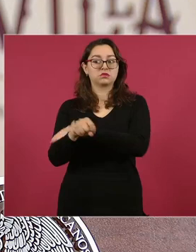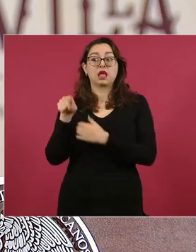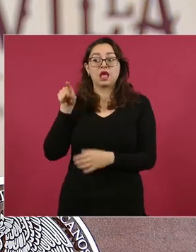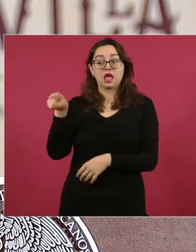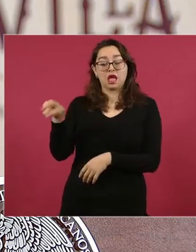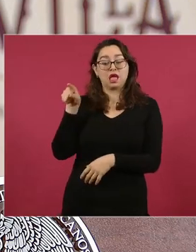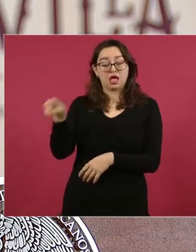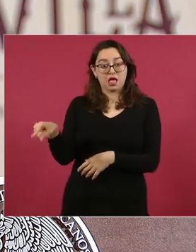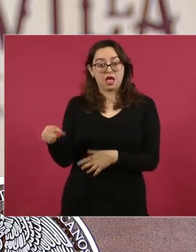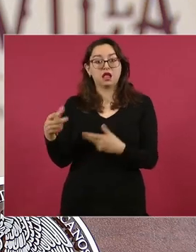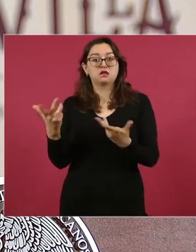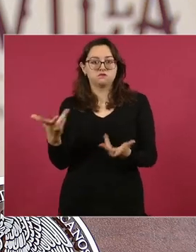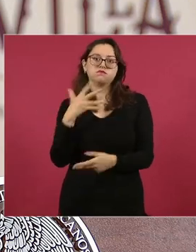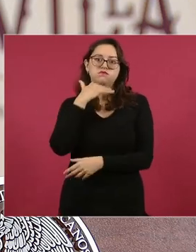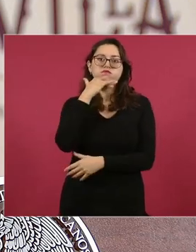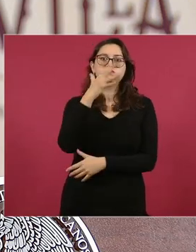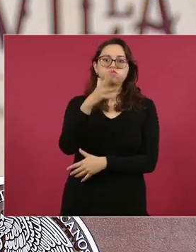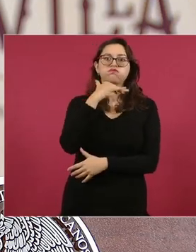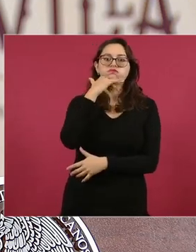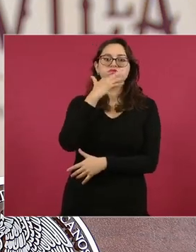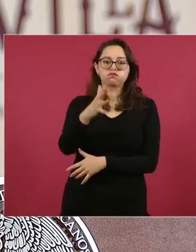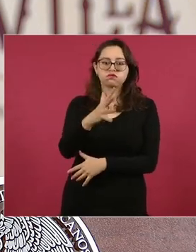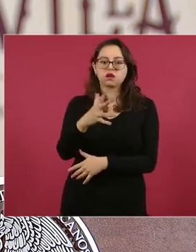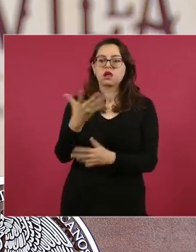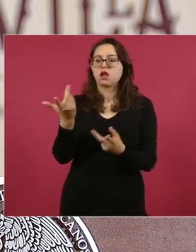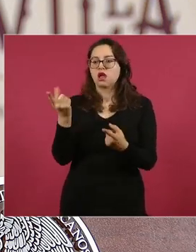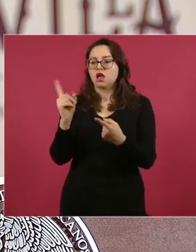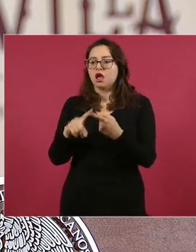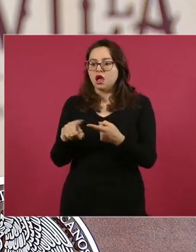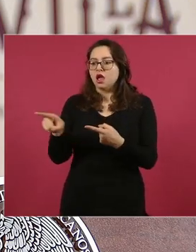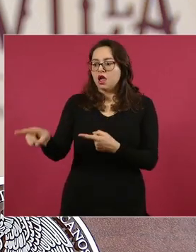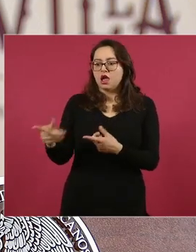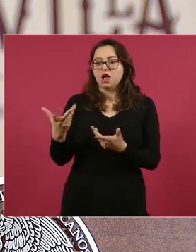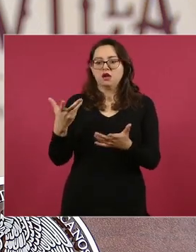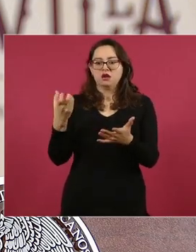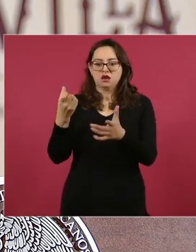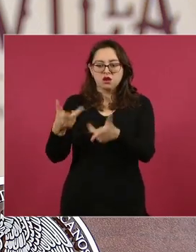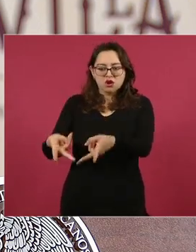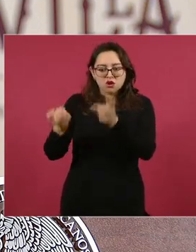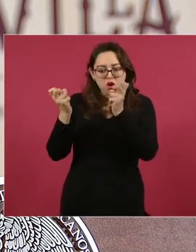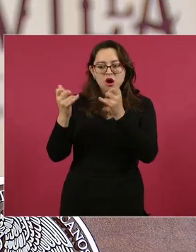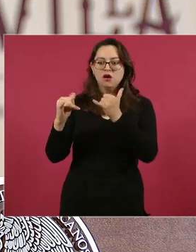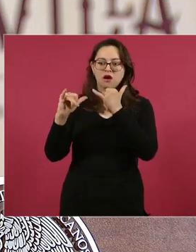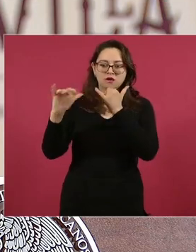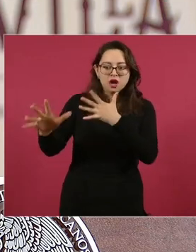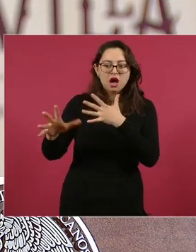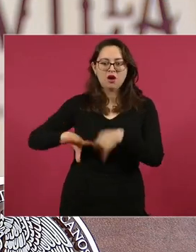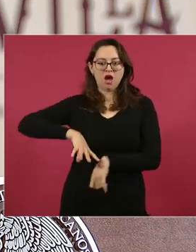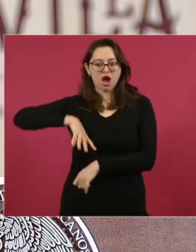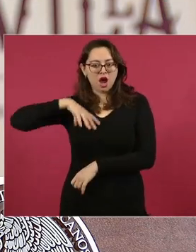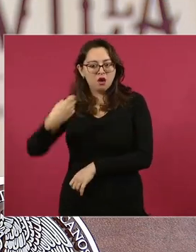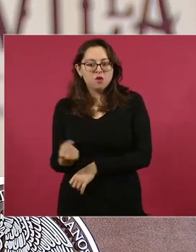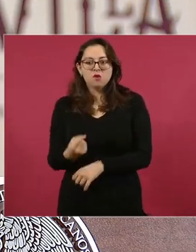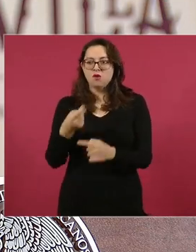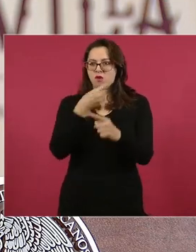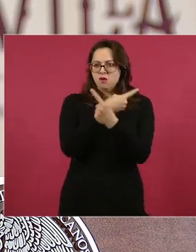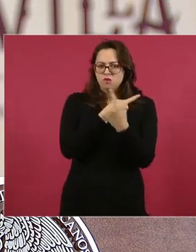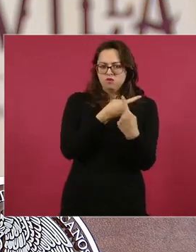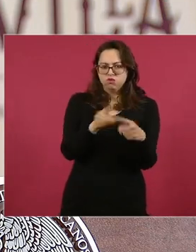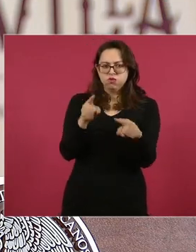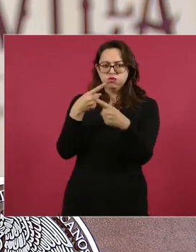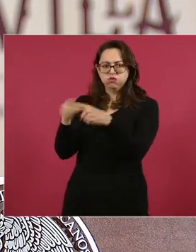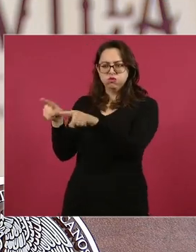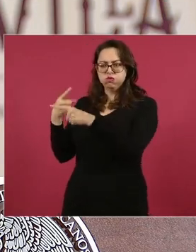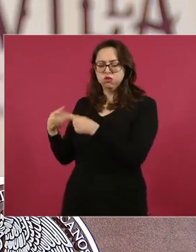por delitos como uso ilícito de atribuciones y facultades, desfalco, fraude y abuso de autoridad,